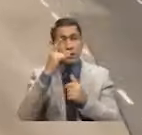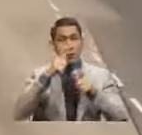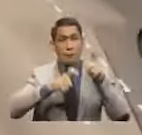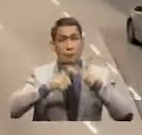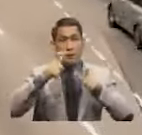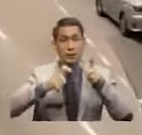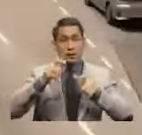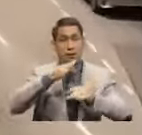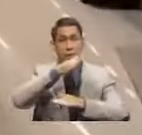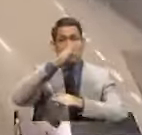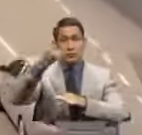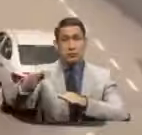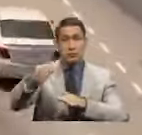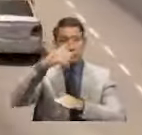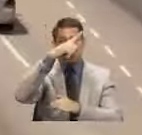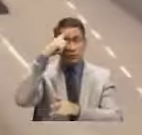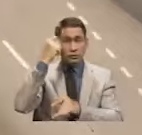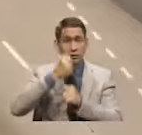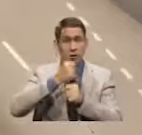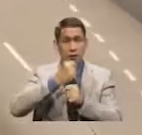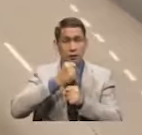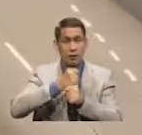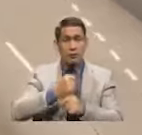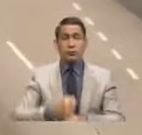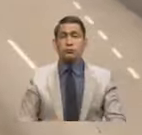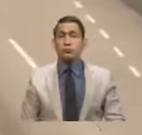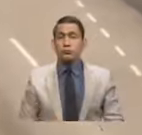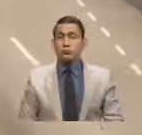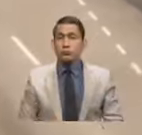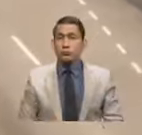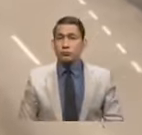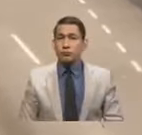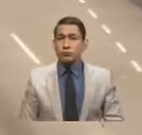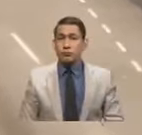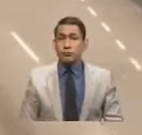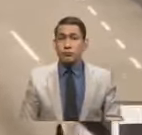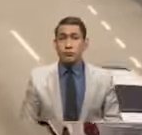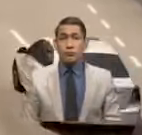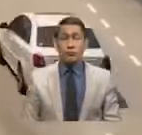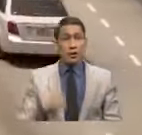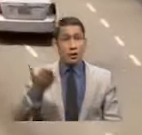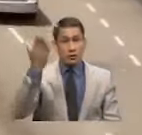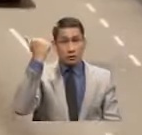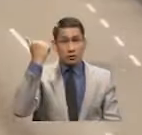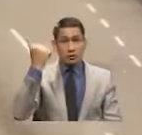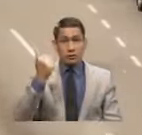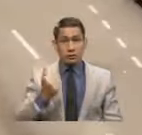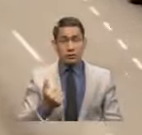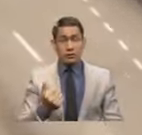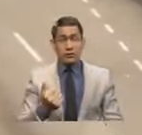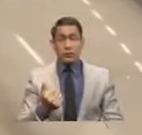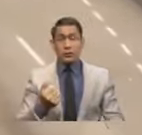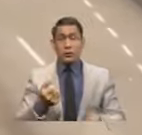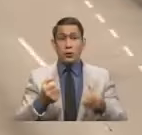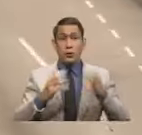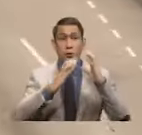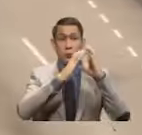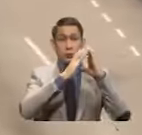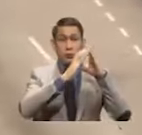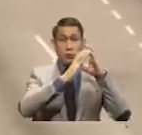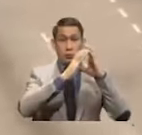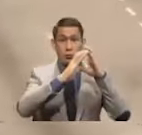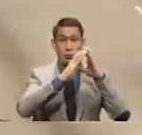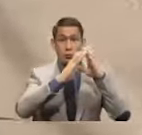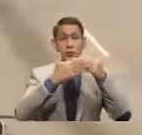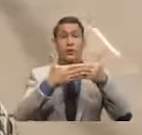lugares de trabajo y a otros sectores de Guayaquil? Que acá hace pocos días hubo un incidente en la parada que está